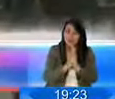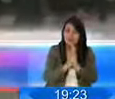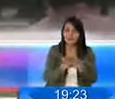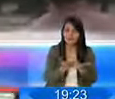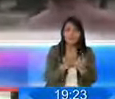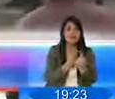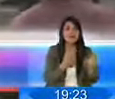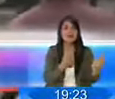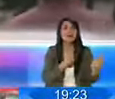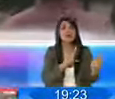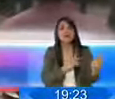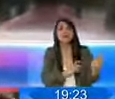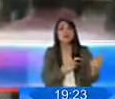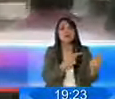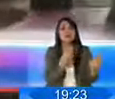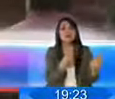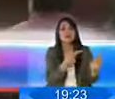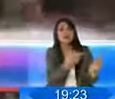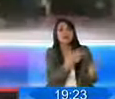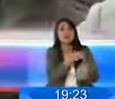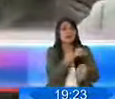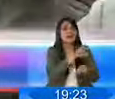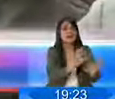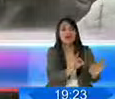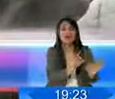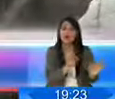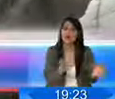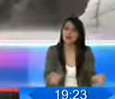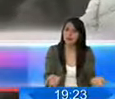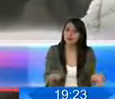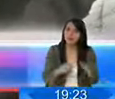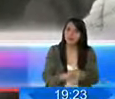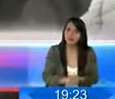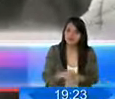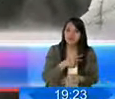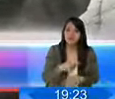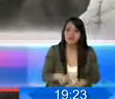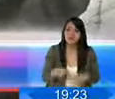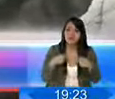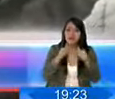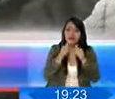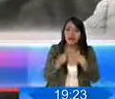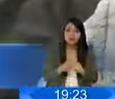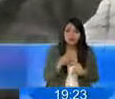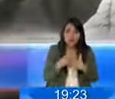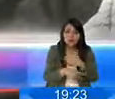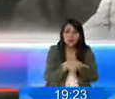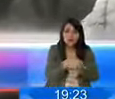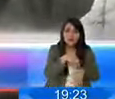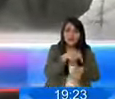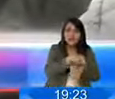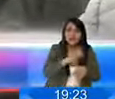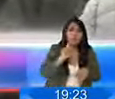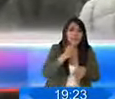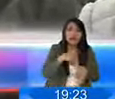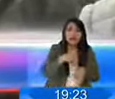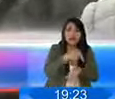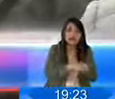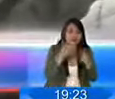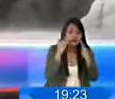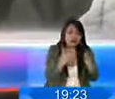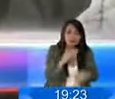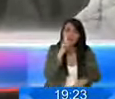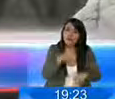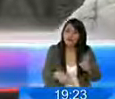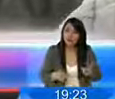al no poder compartir tiempo con sus nietos. A nosotros nos ha destruido nuestra vida como abuelos, porque es nuestro primer nieto y lamentablemente,